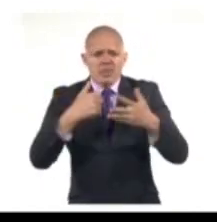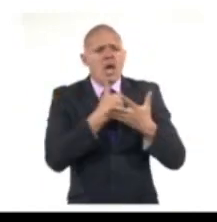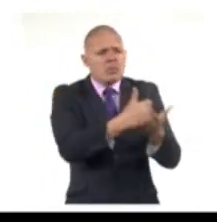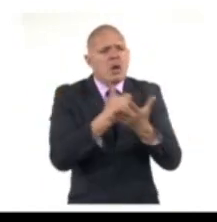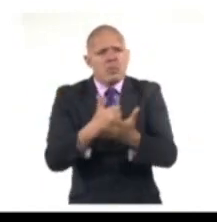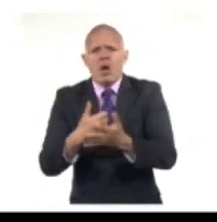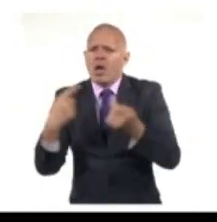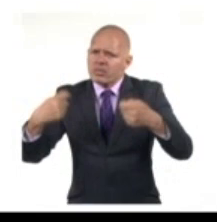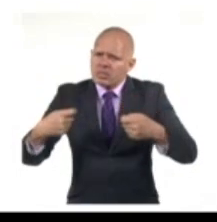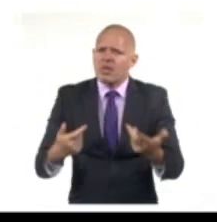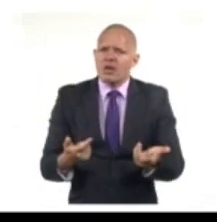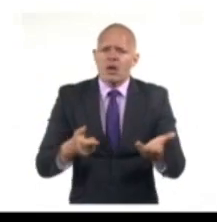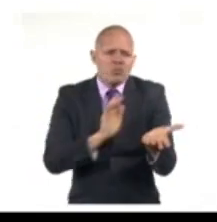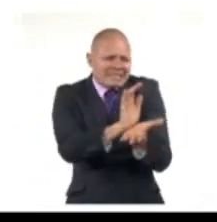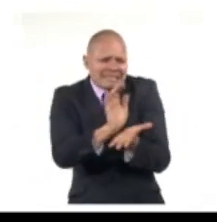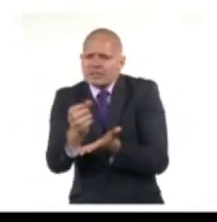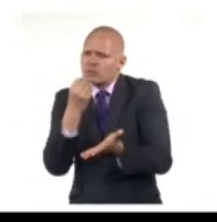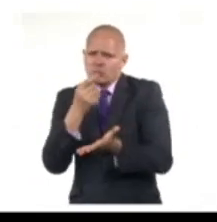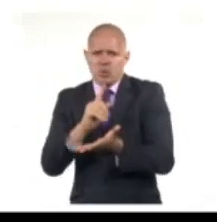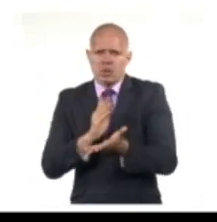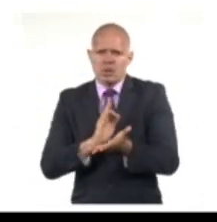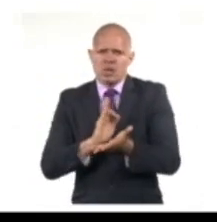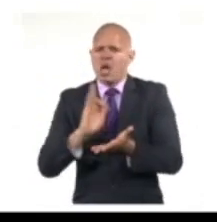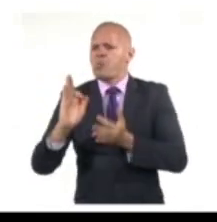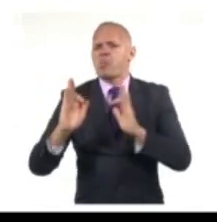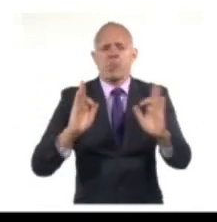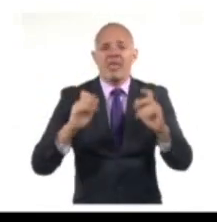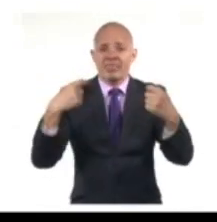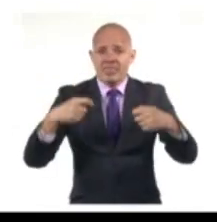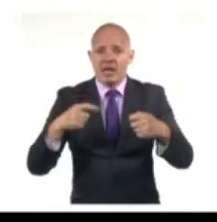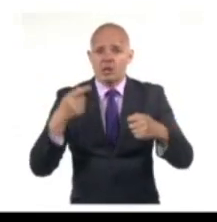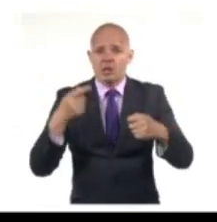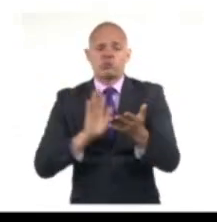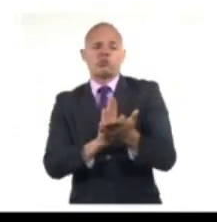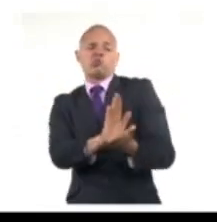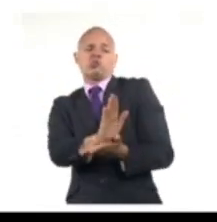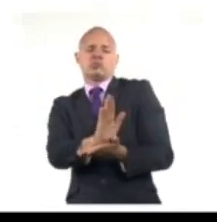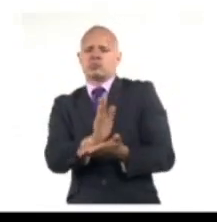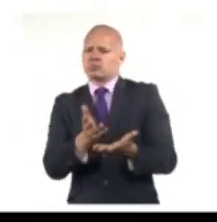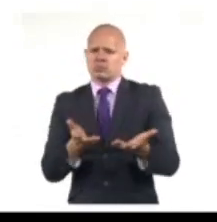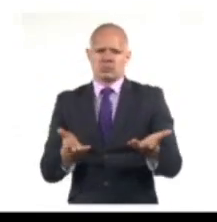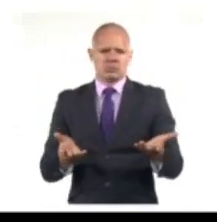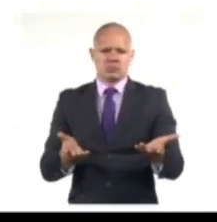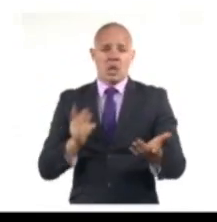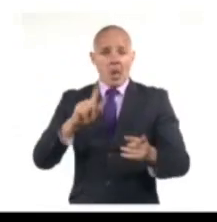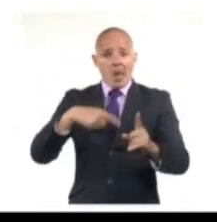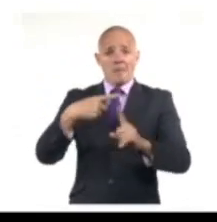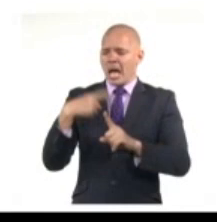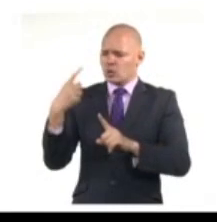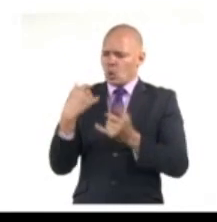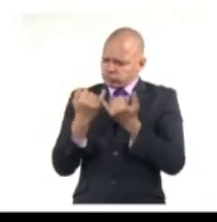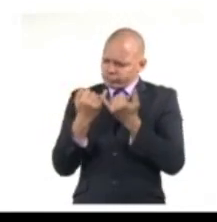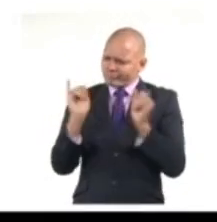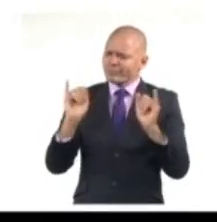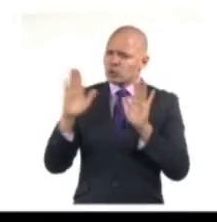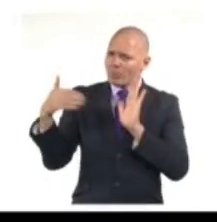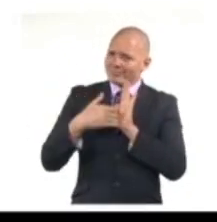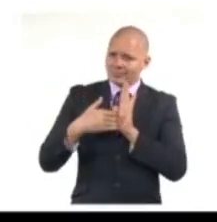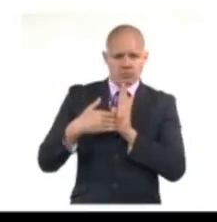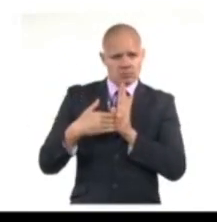mezquindad, respeto, no arrogancia, soberanía y libre determinación, no subordinación.